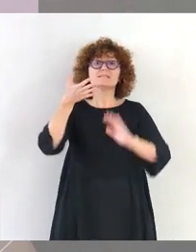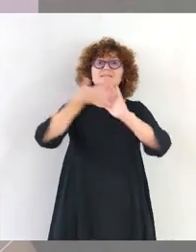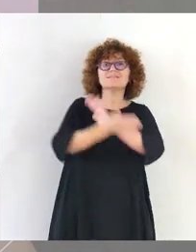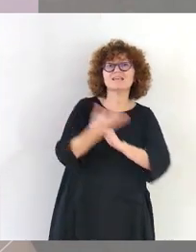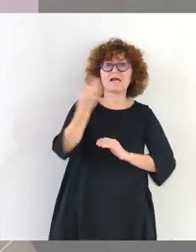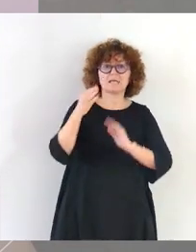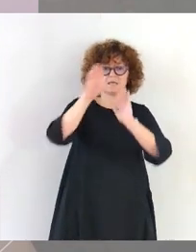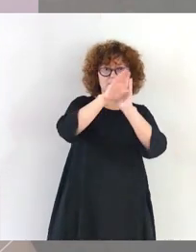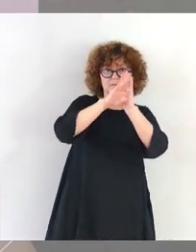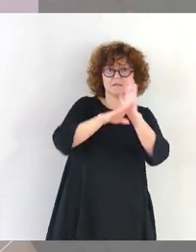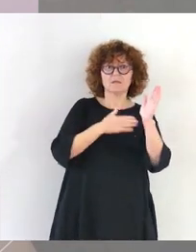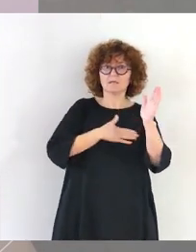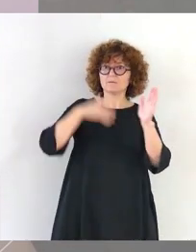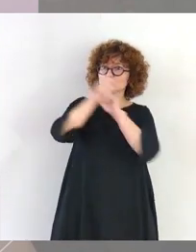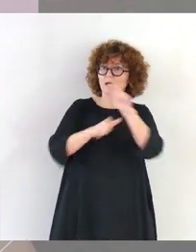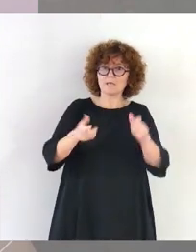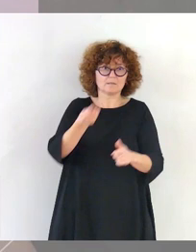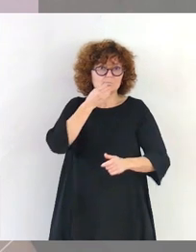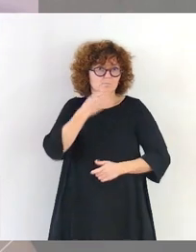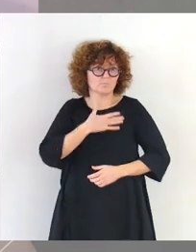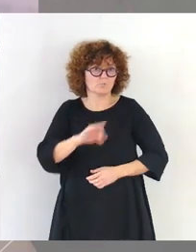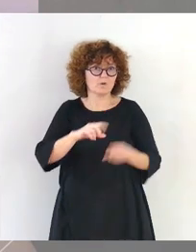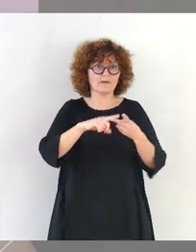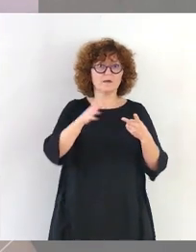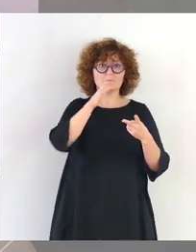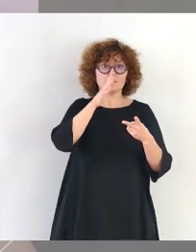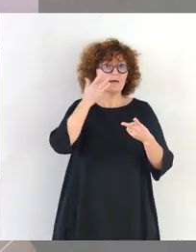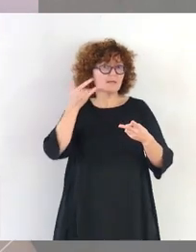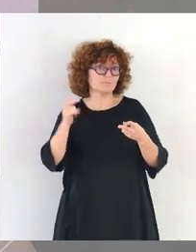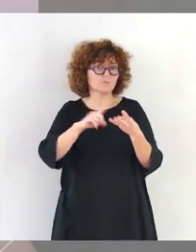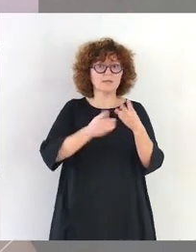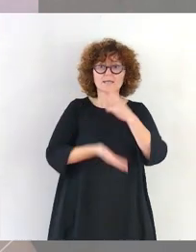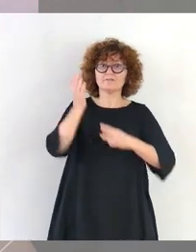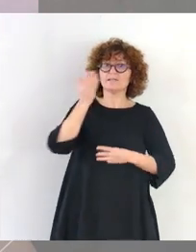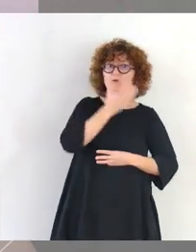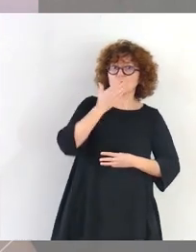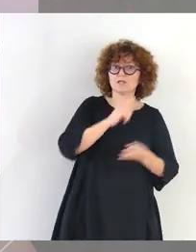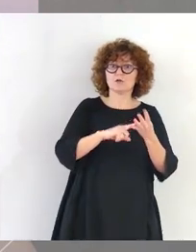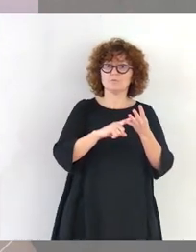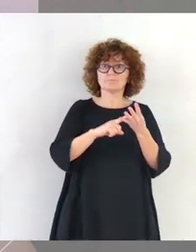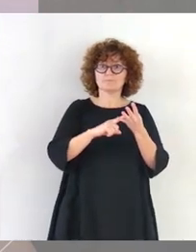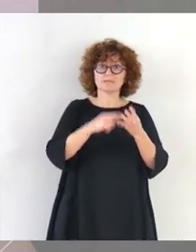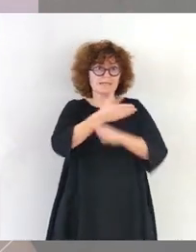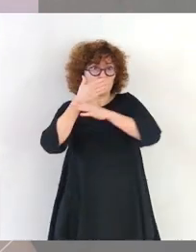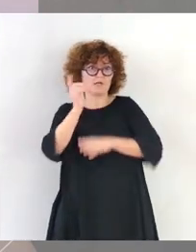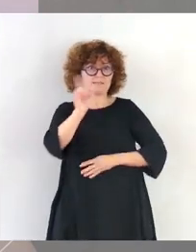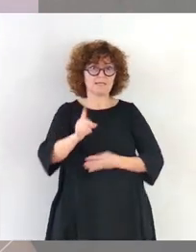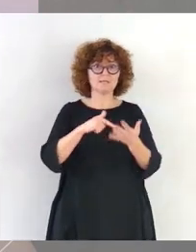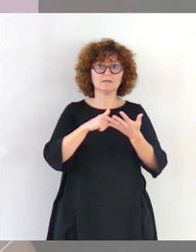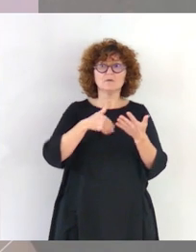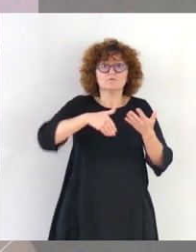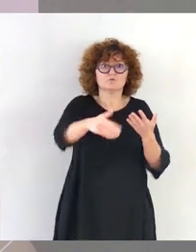decir que que queremos que la gente no pase hambre que beba que beba normal que vaya al colegio que no le atraquen que tenga un